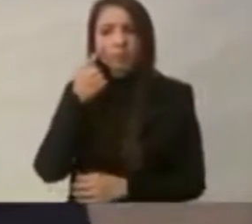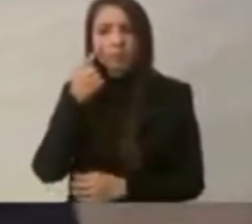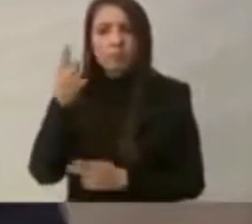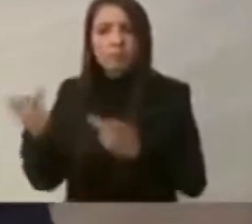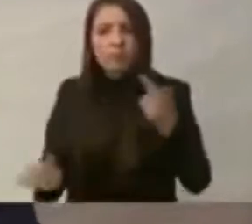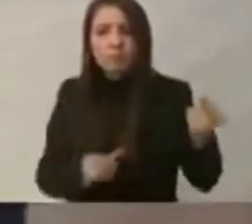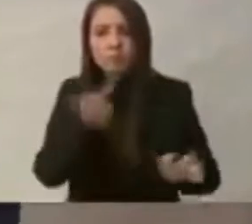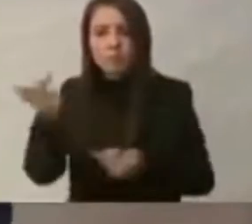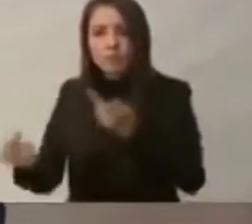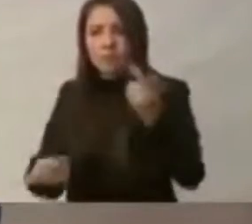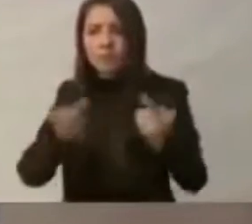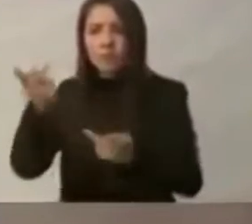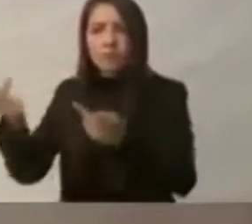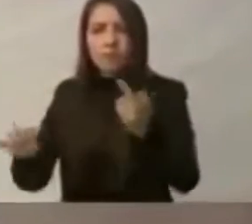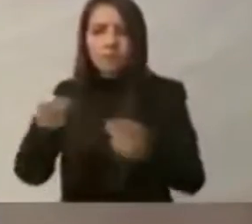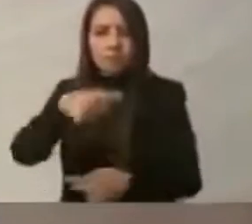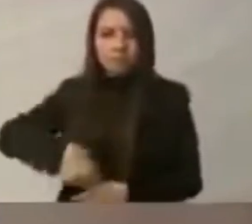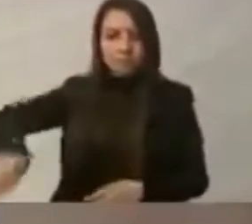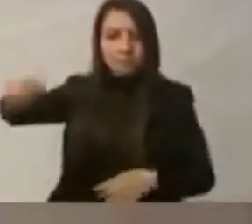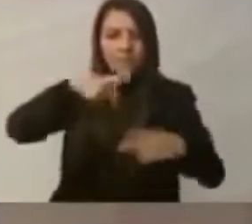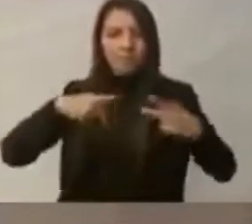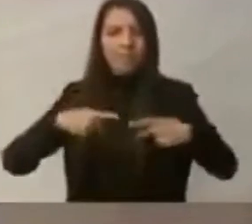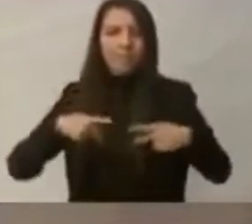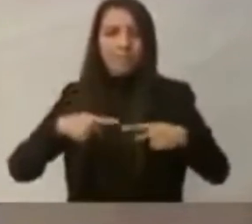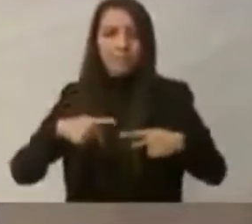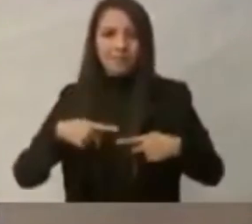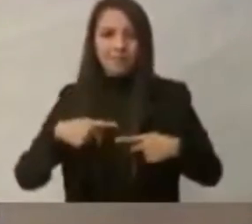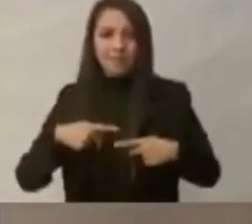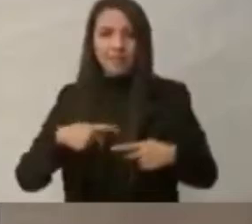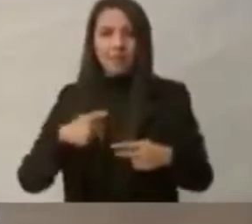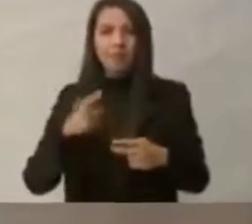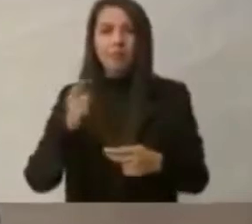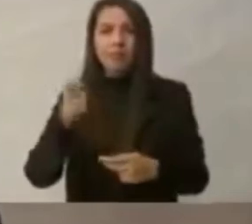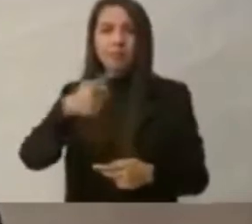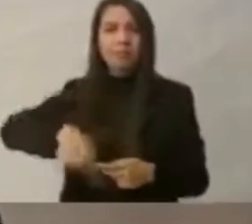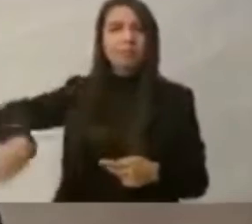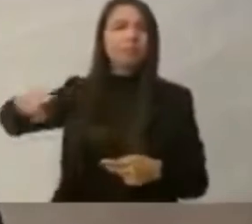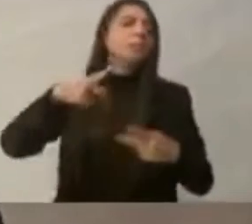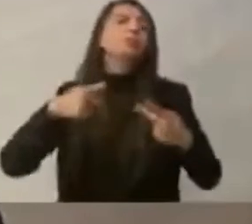ciudadana para que el pueblo resolviera